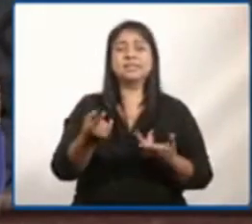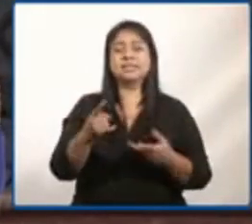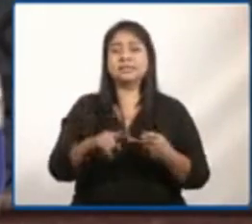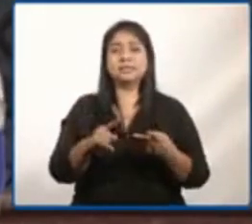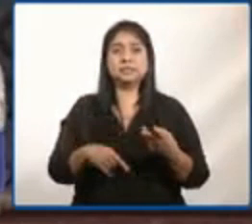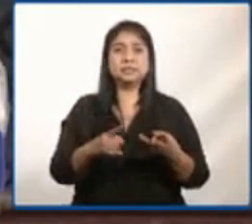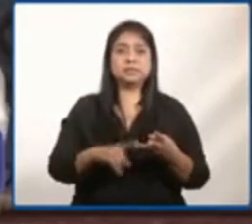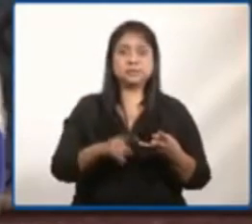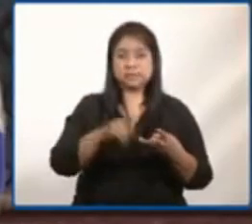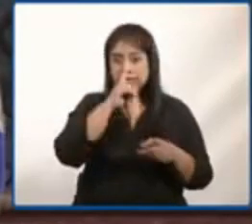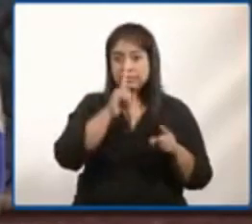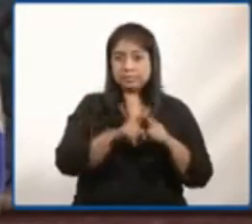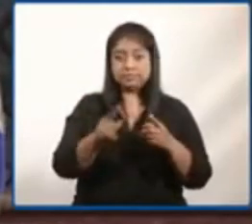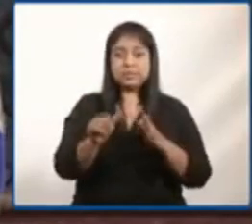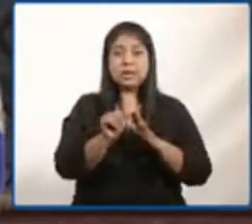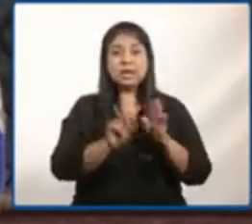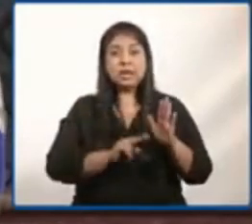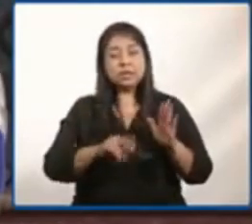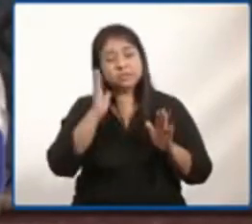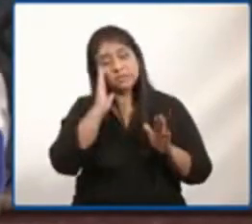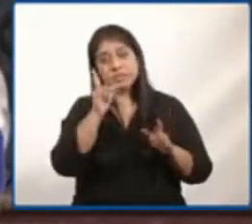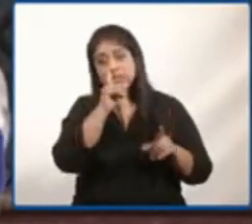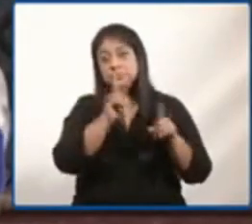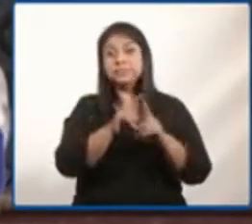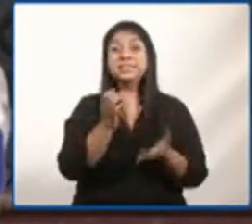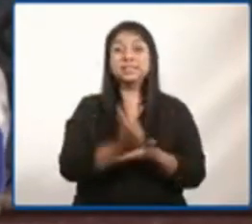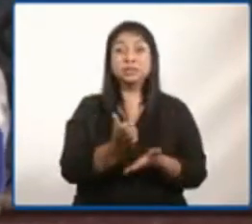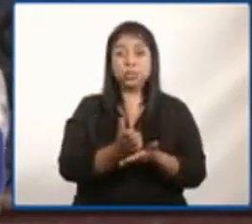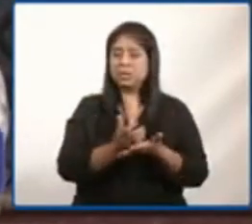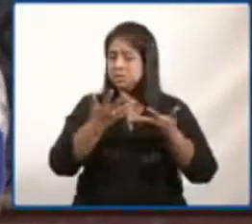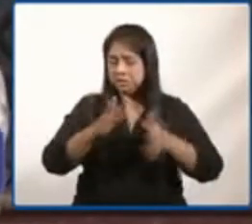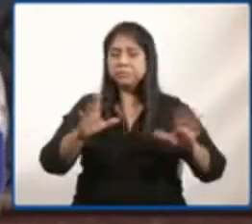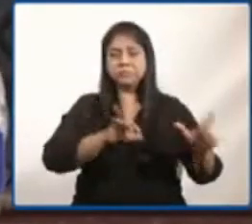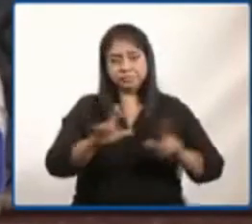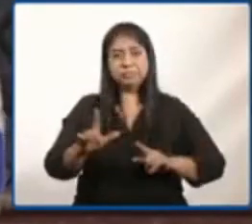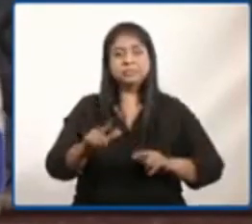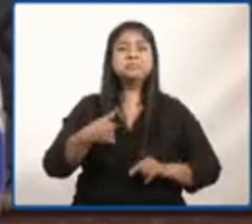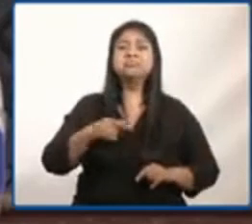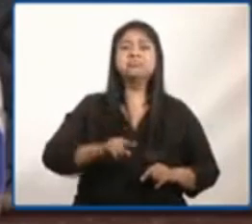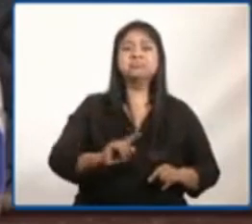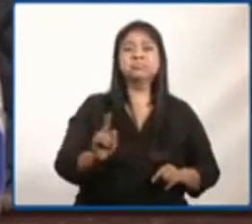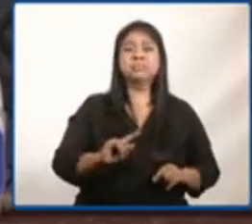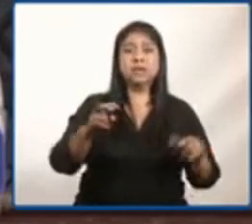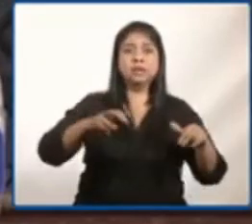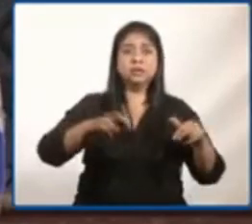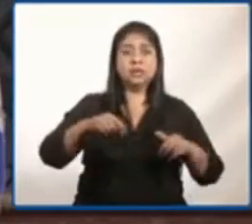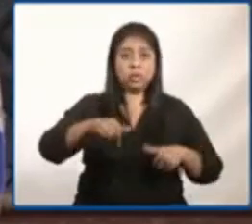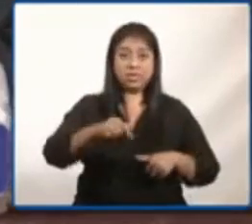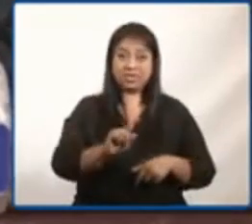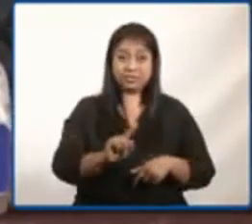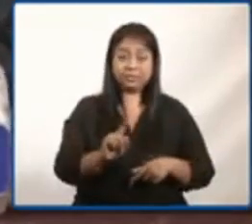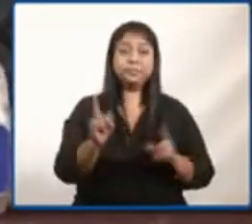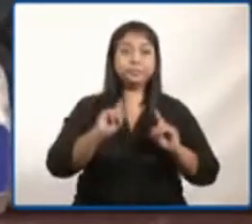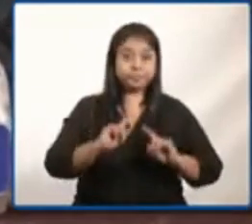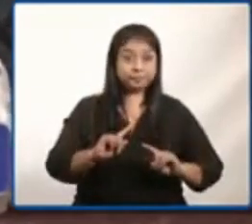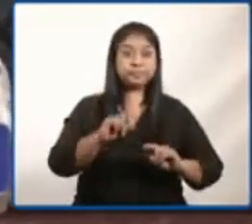también instalaciones educativas en su momento que ya están previsto. No ha sido necesario hasta este momento activar los albergues,